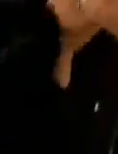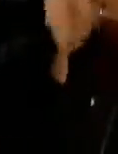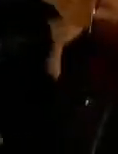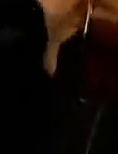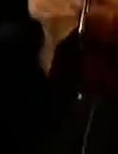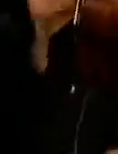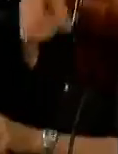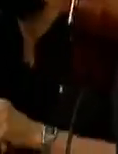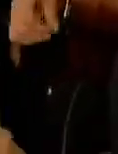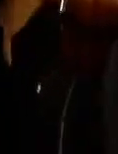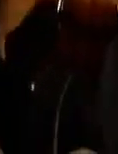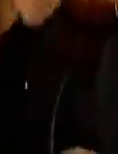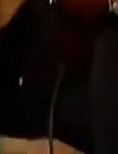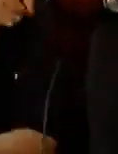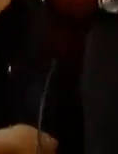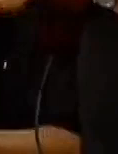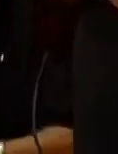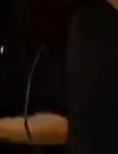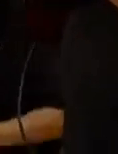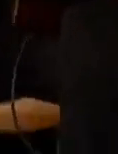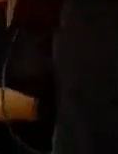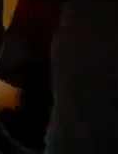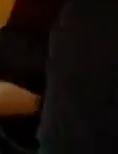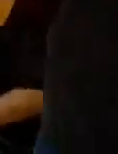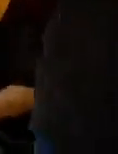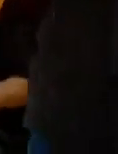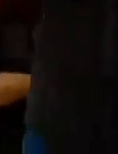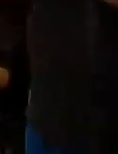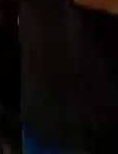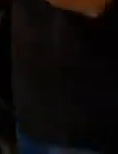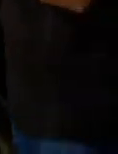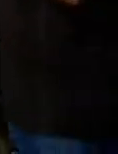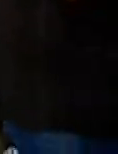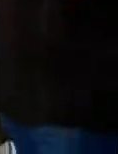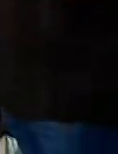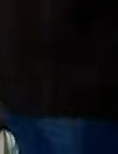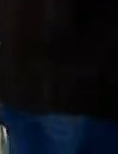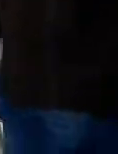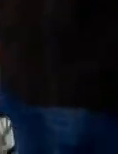y yo también